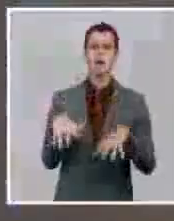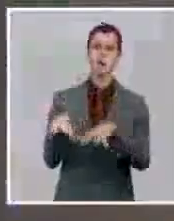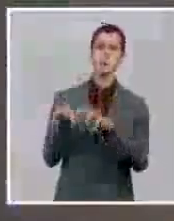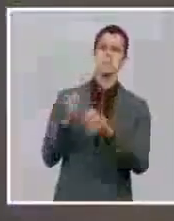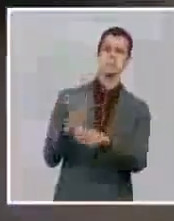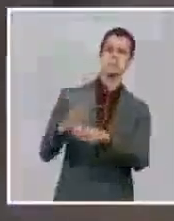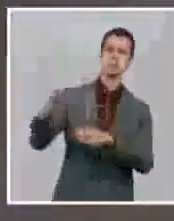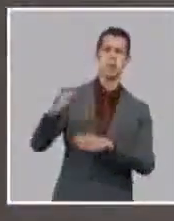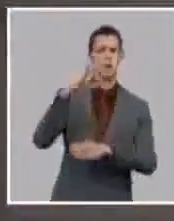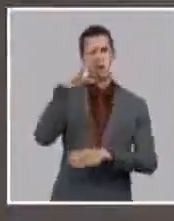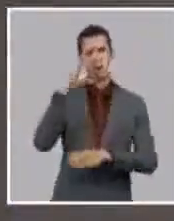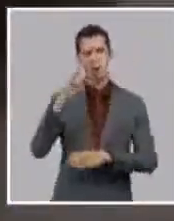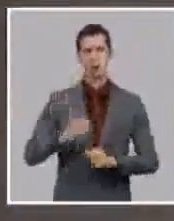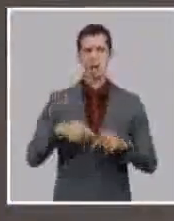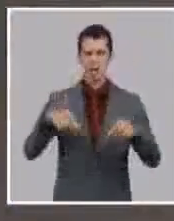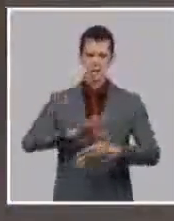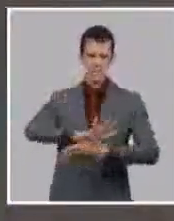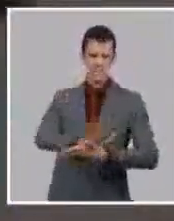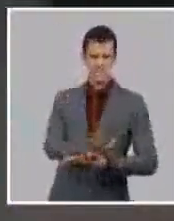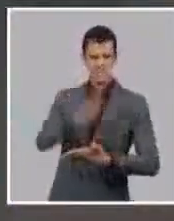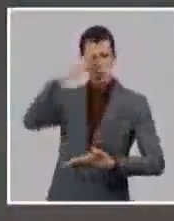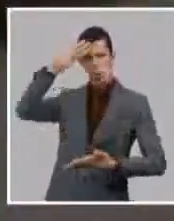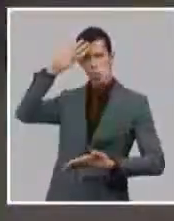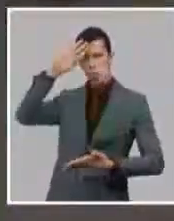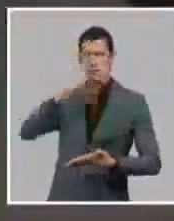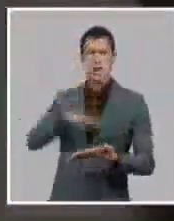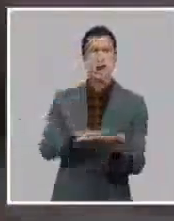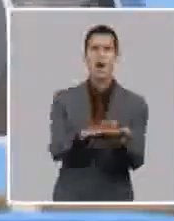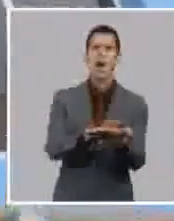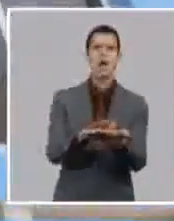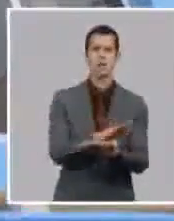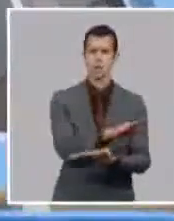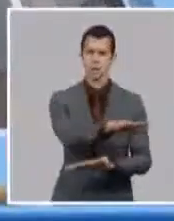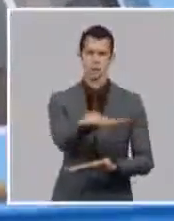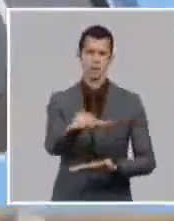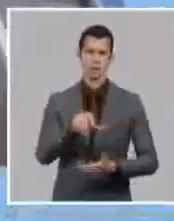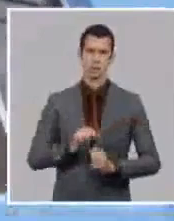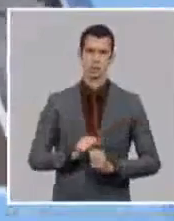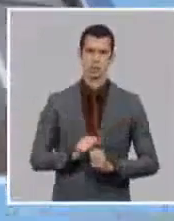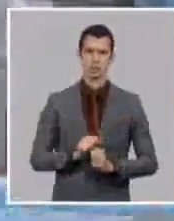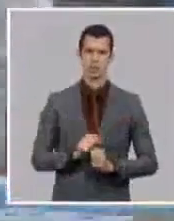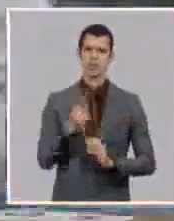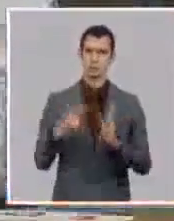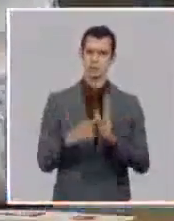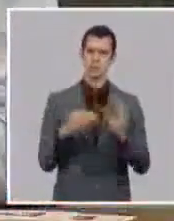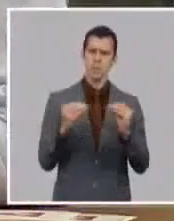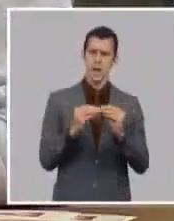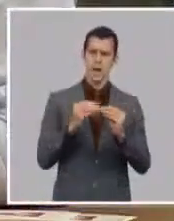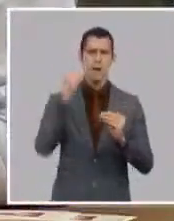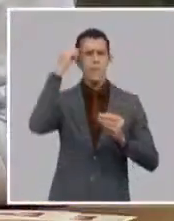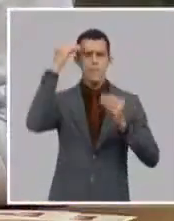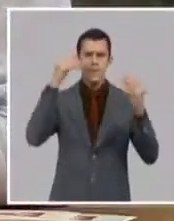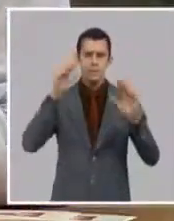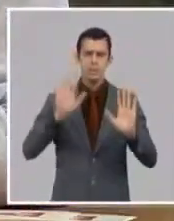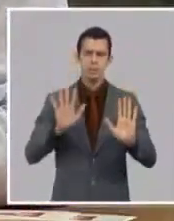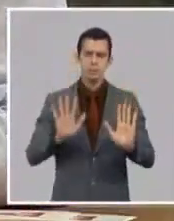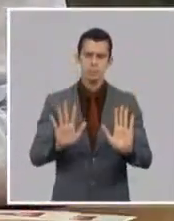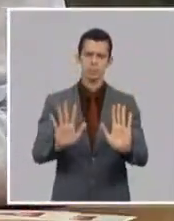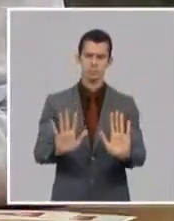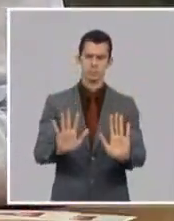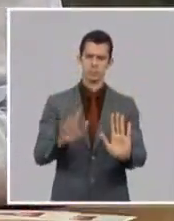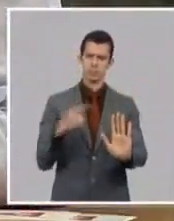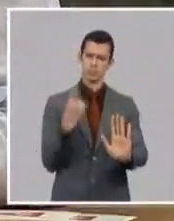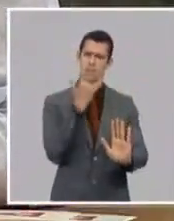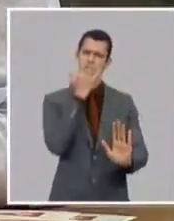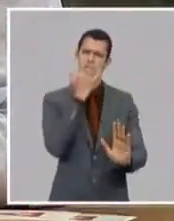de poder nutrirse de todos estos horizontes. Hay que ver entonces qué nos falla, porque hay